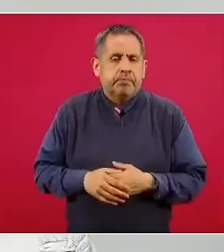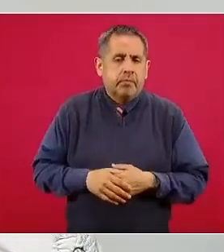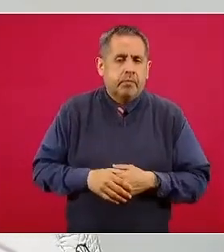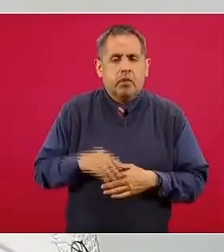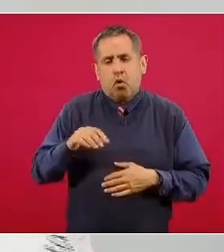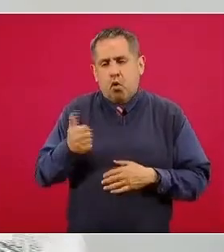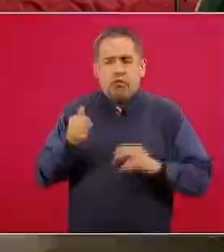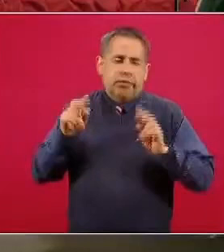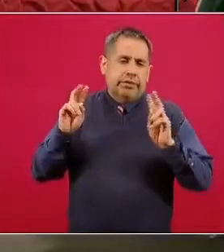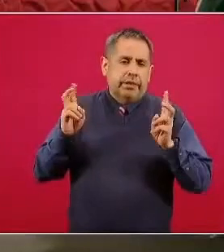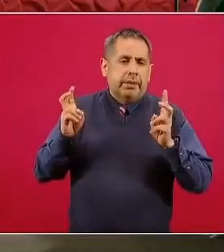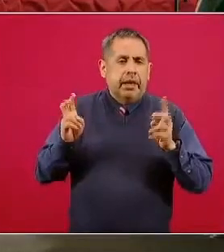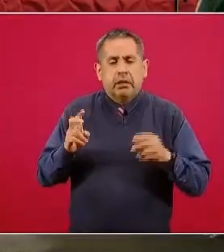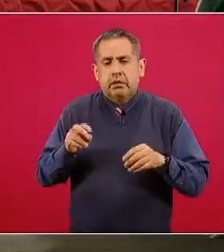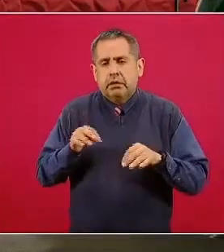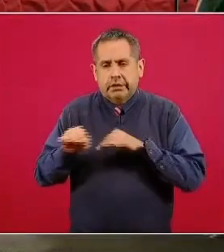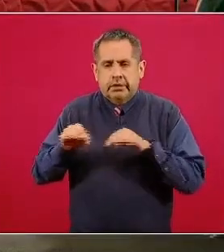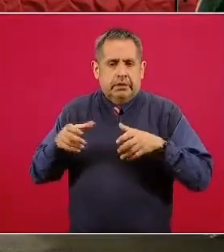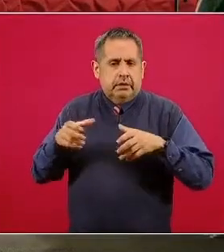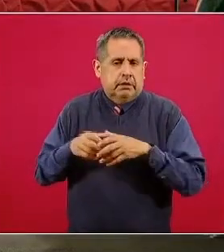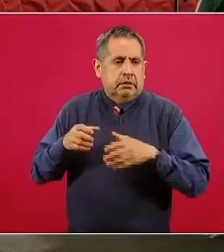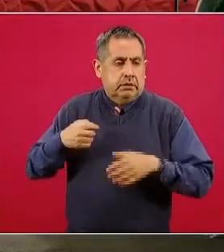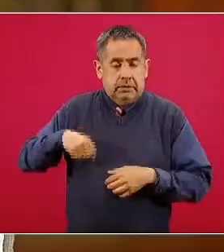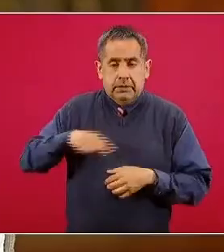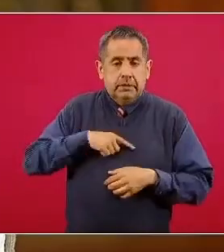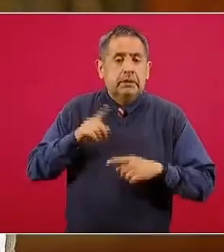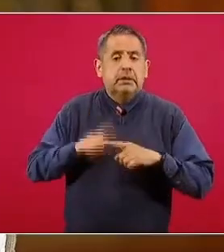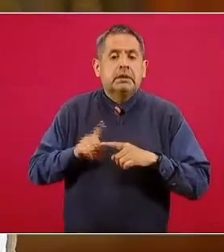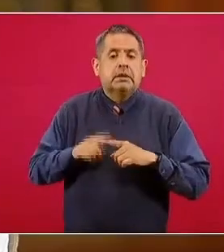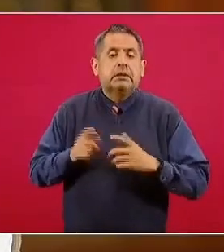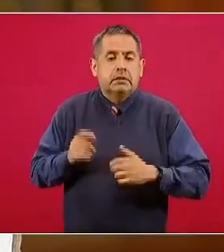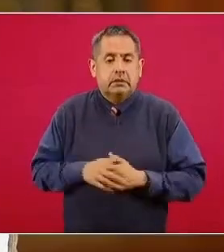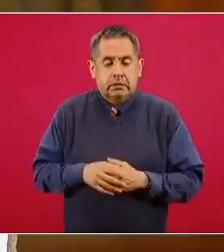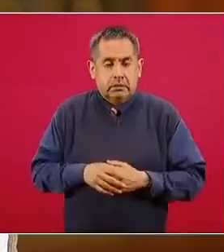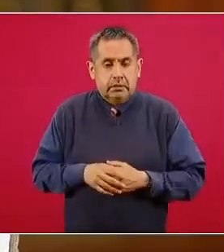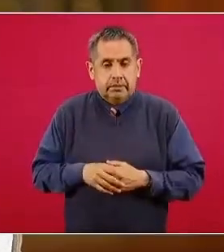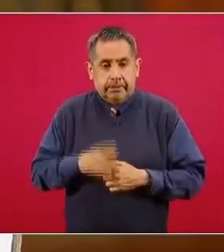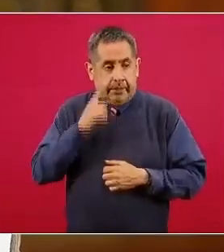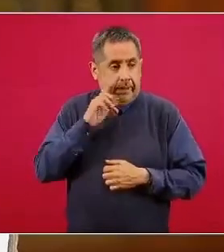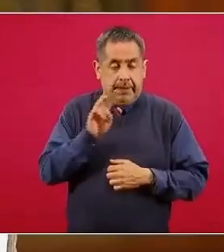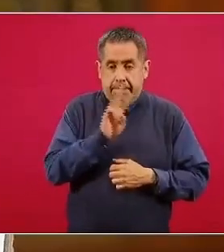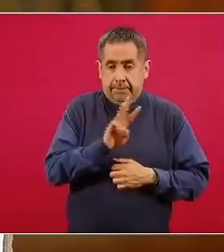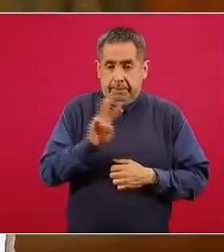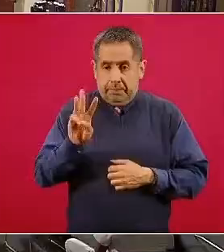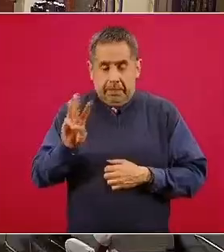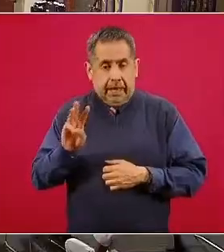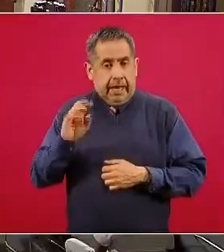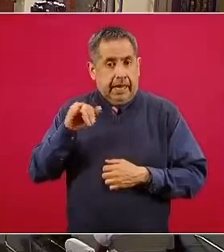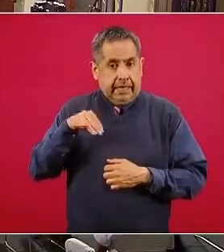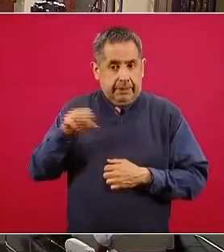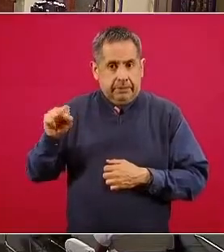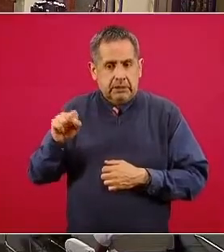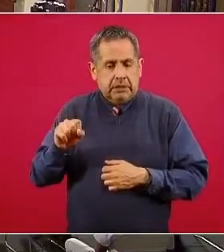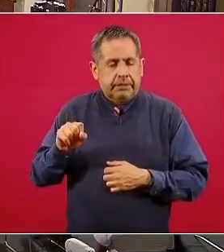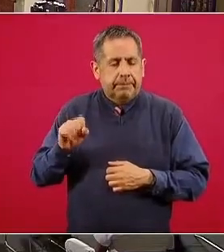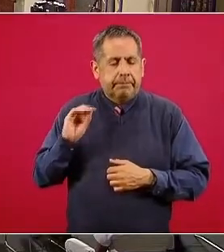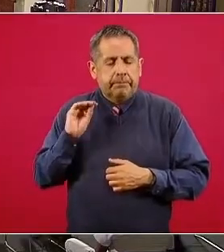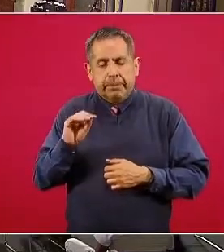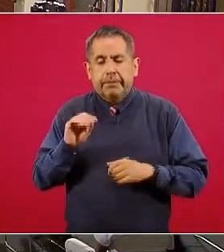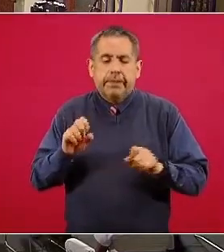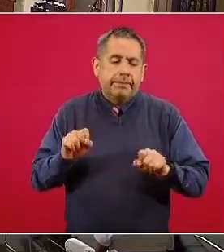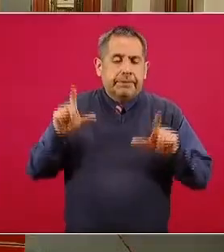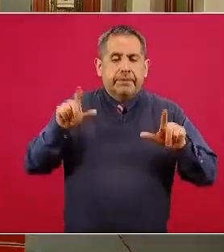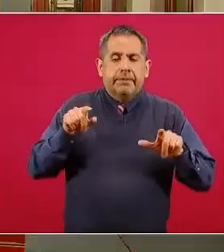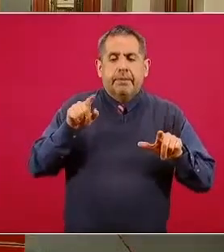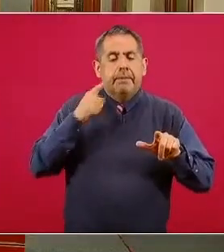que hemos estado trabajando con ellos es el de una plataforma del Seguro Social que permita